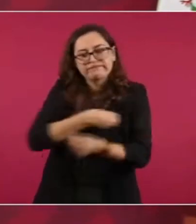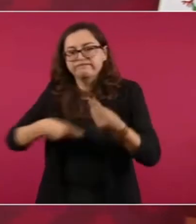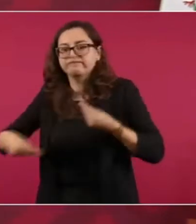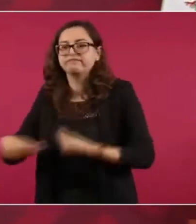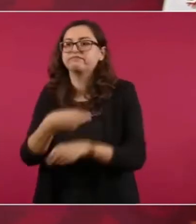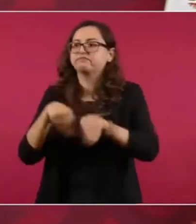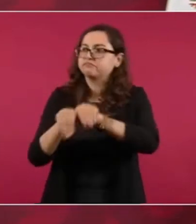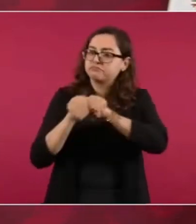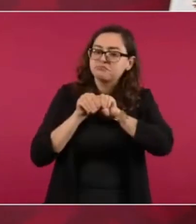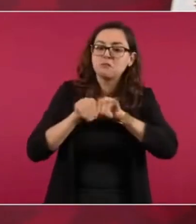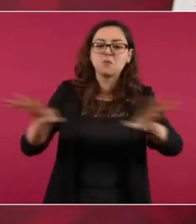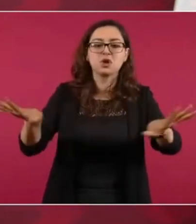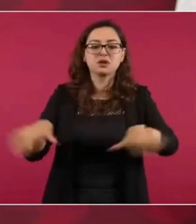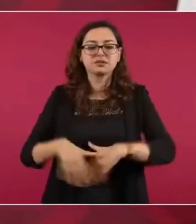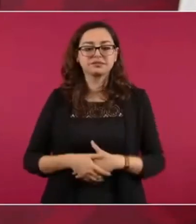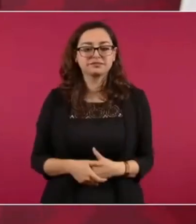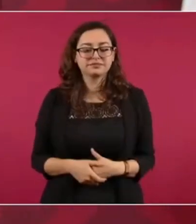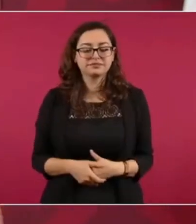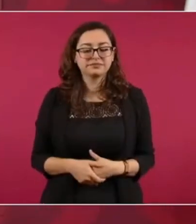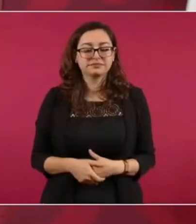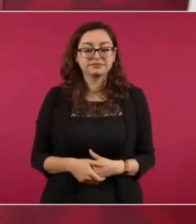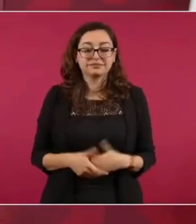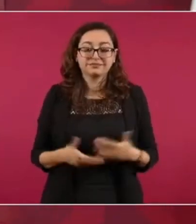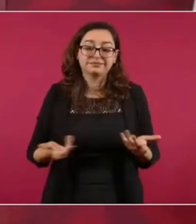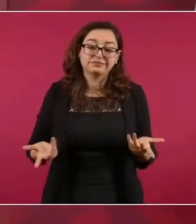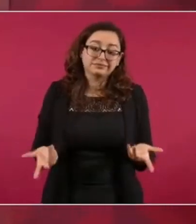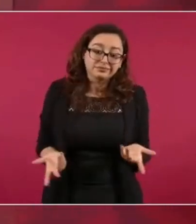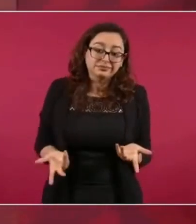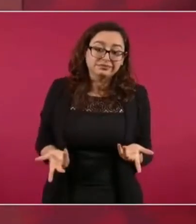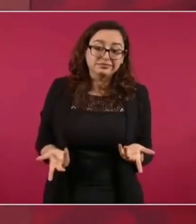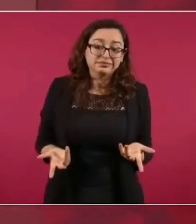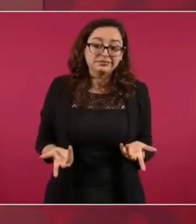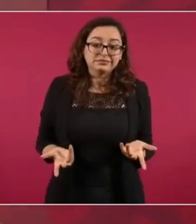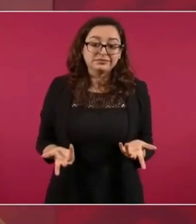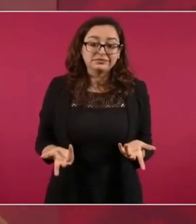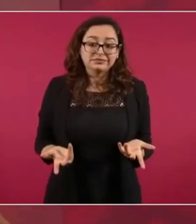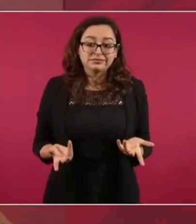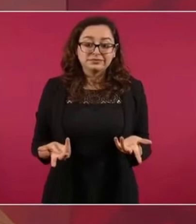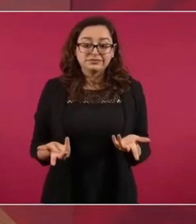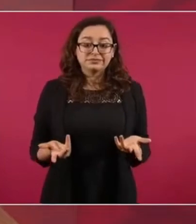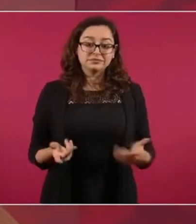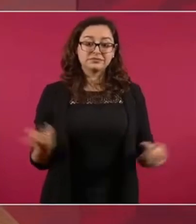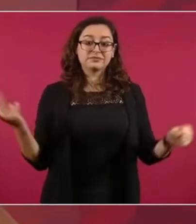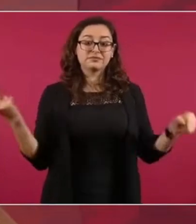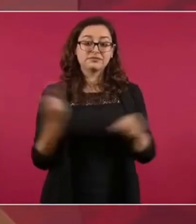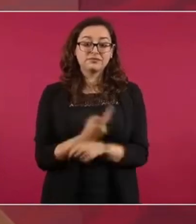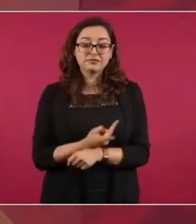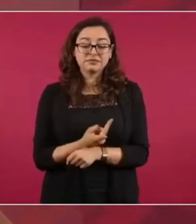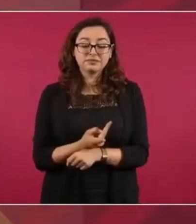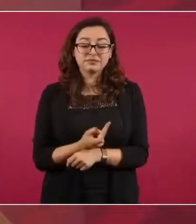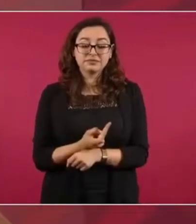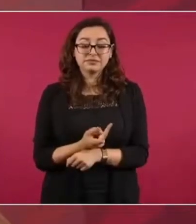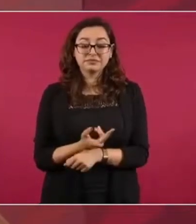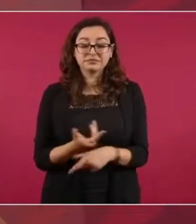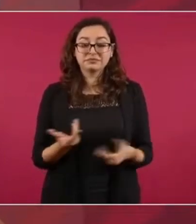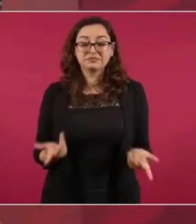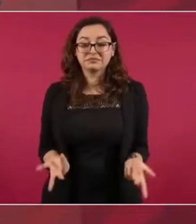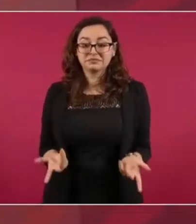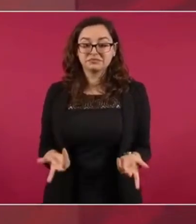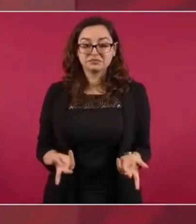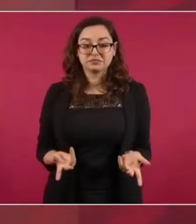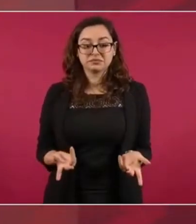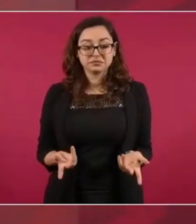ahora con las redes sociales. Entonces, imagínense a un experto